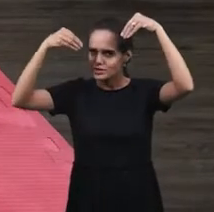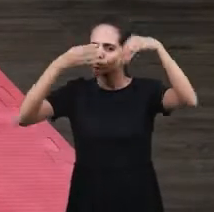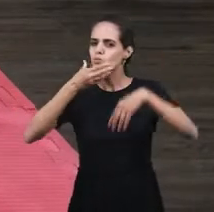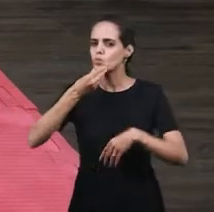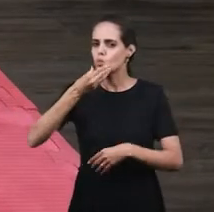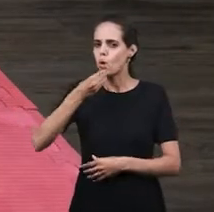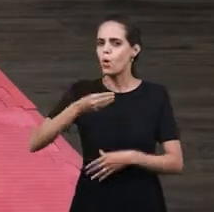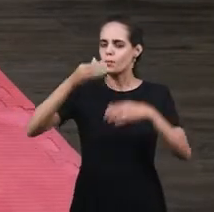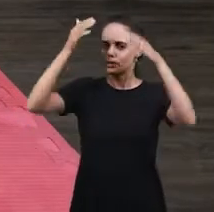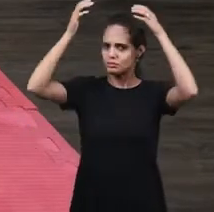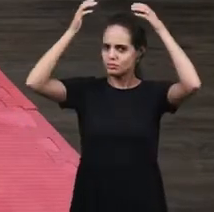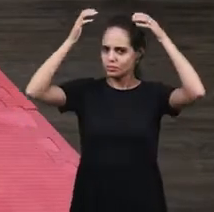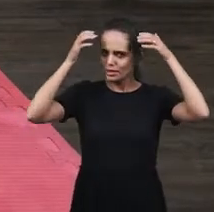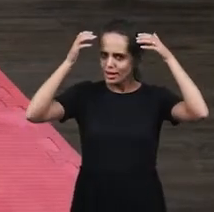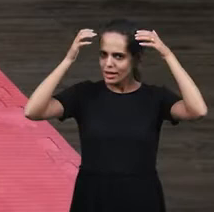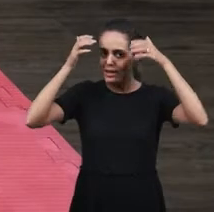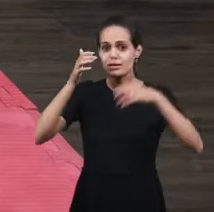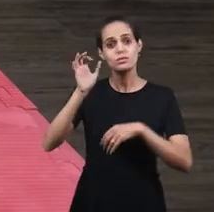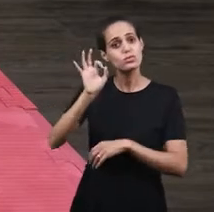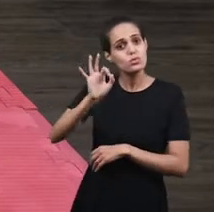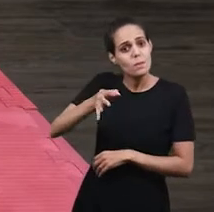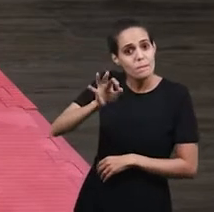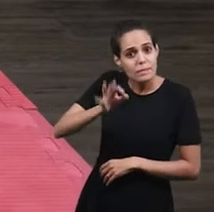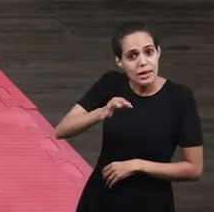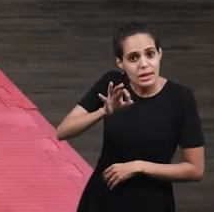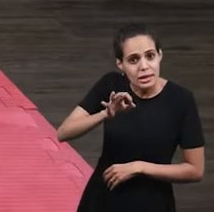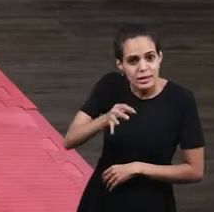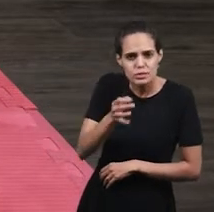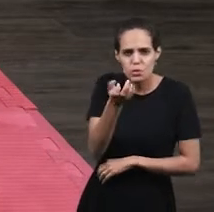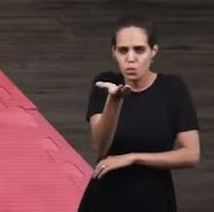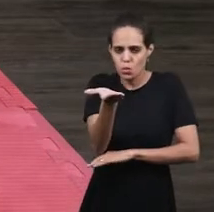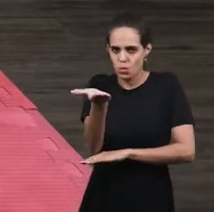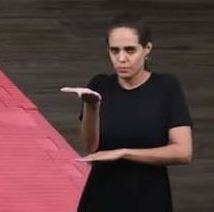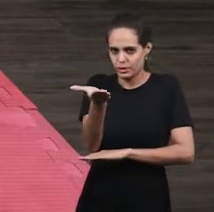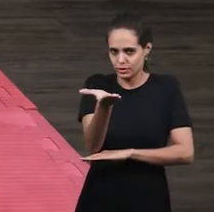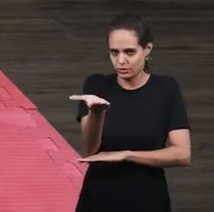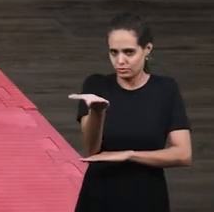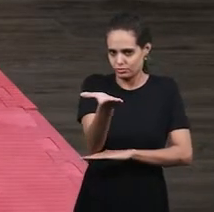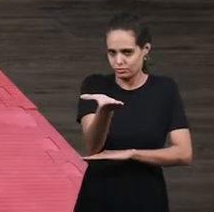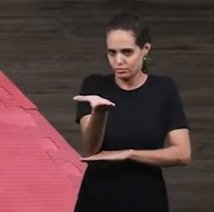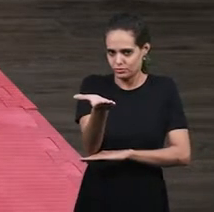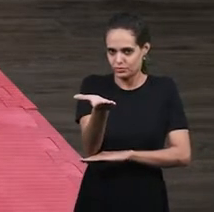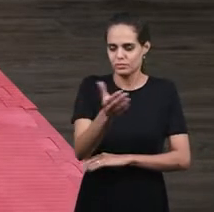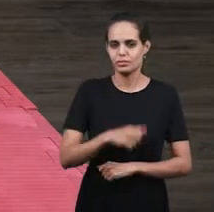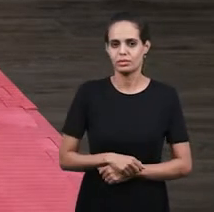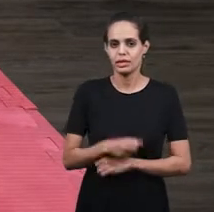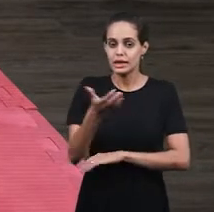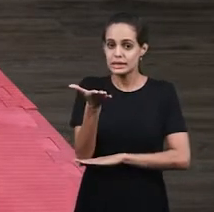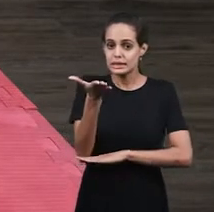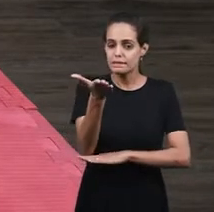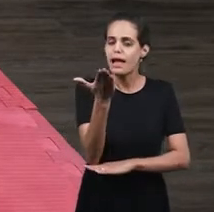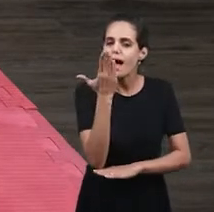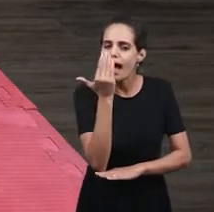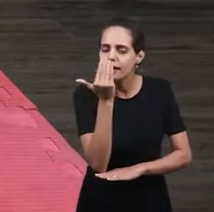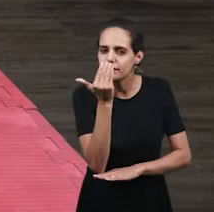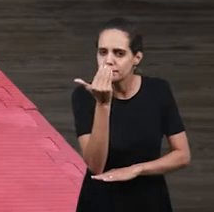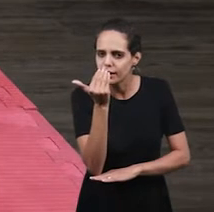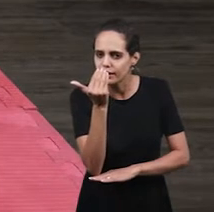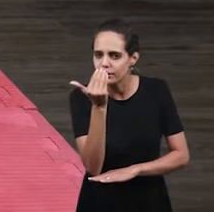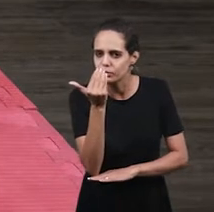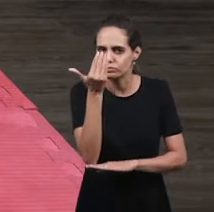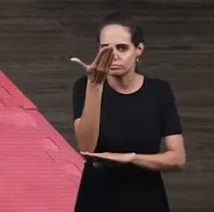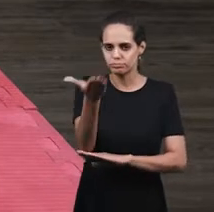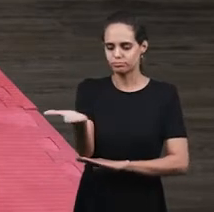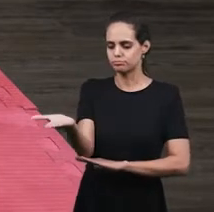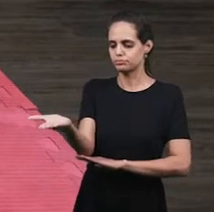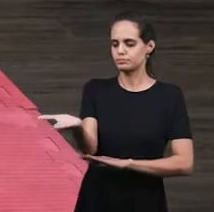del rey. Sí, eso. Un copero que servía los alimentos